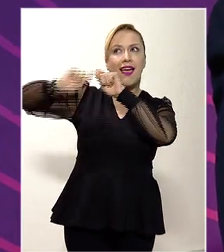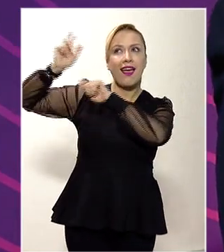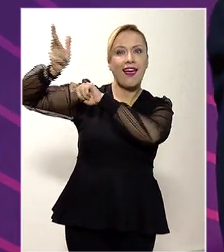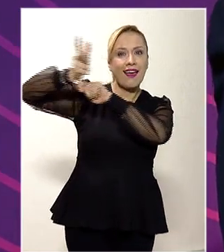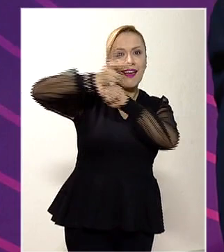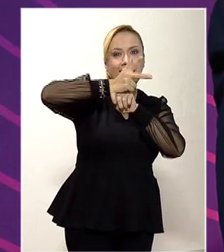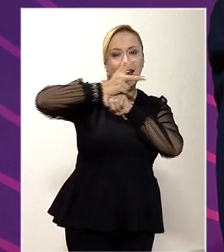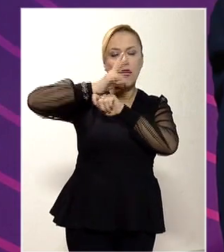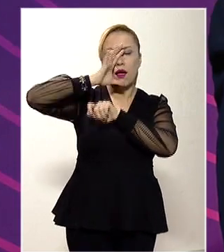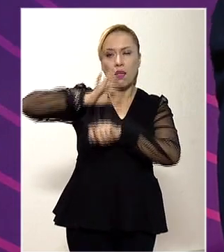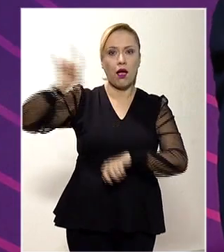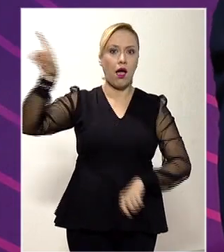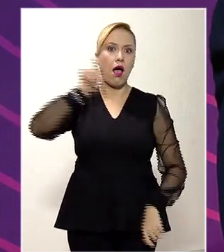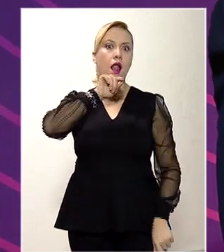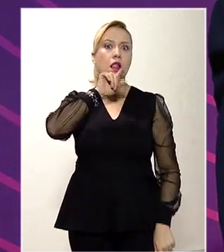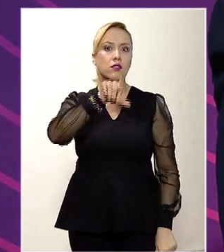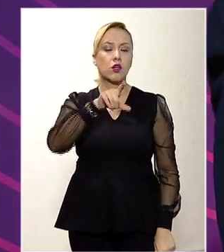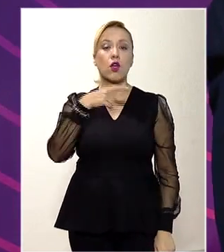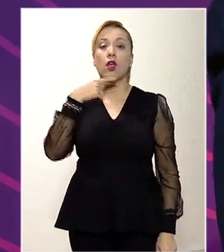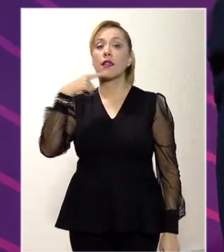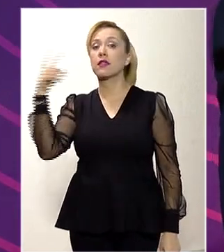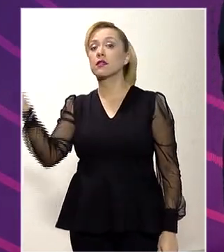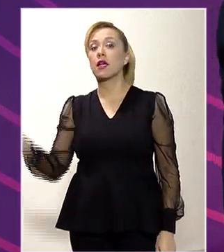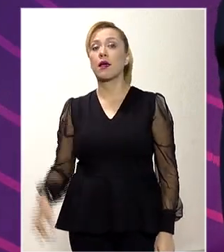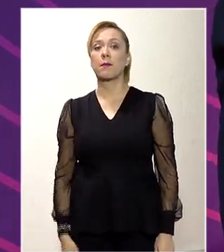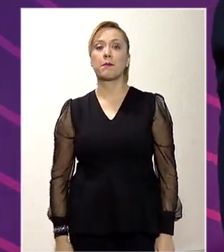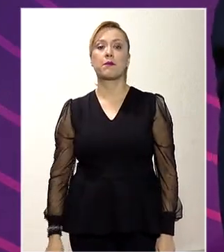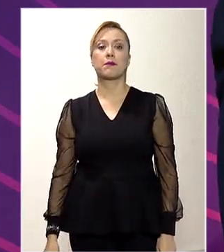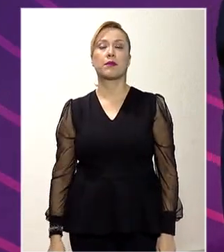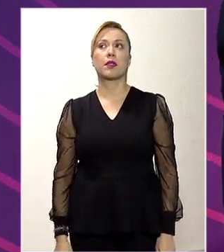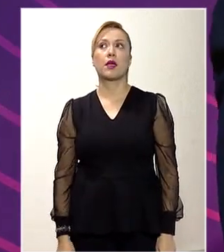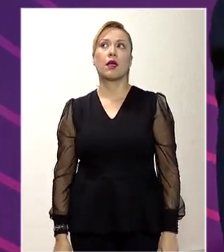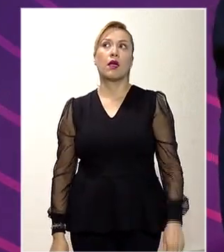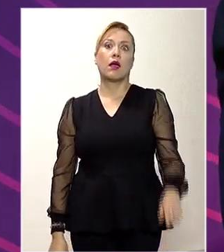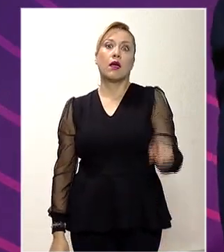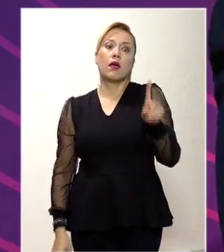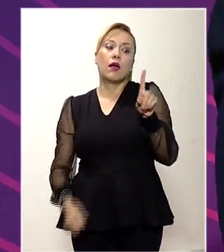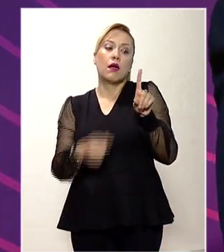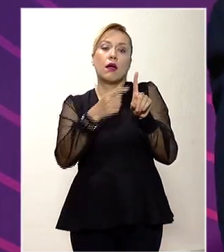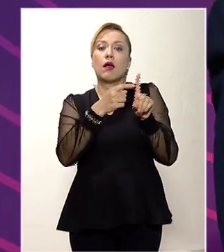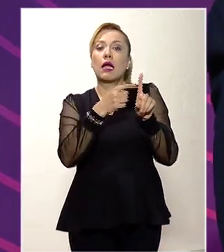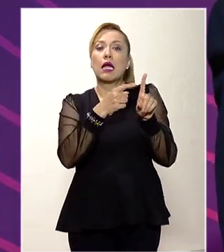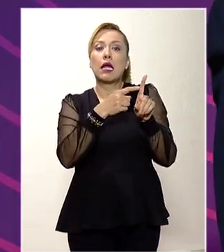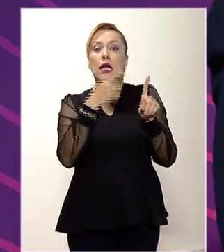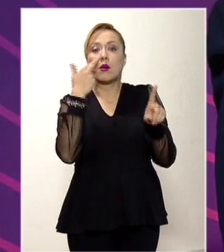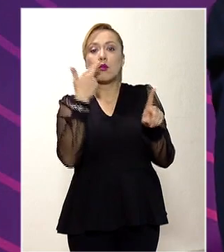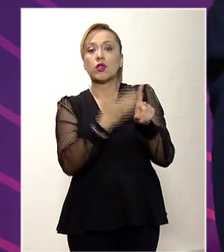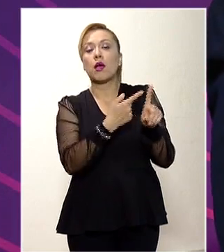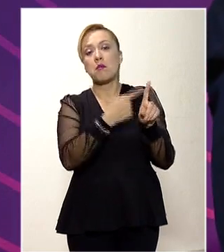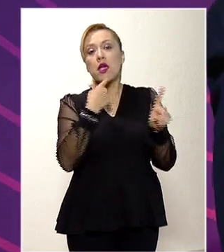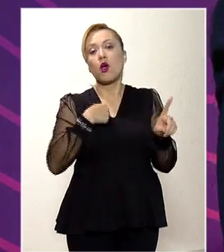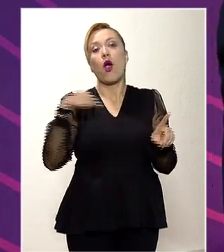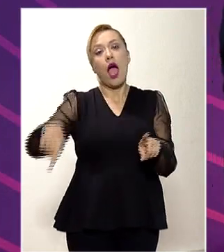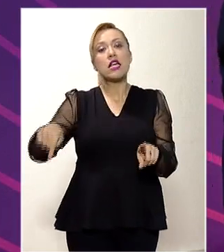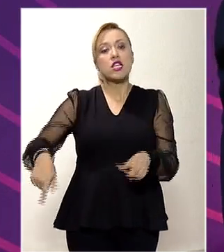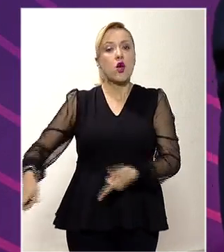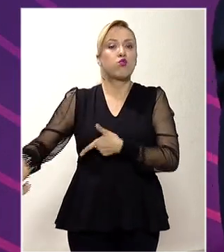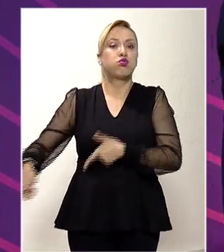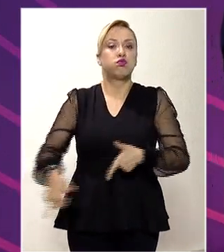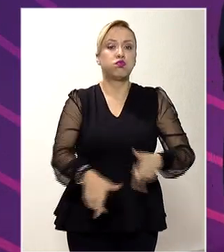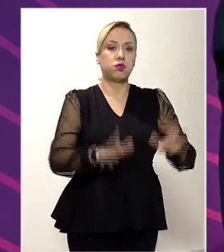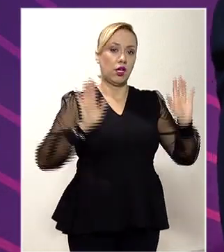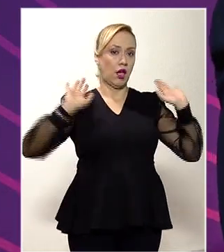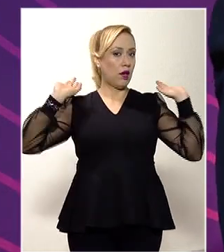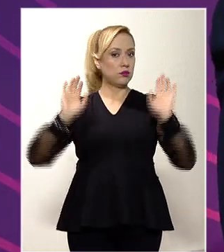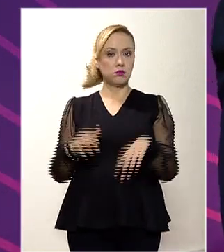¿no? Que dijeron, ahí, es que uno de los responsables ya nos dijo que ahí los mataron a todos. Y tenían una prueba